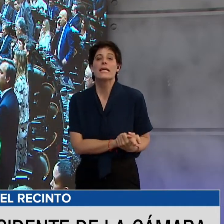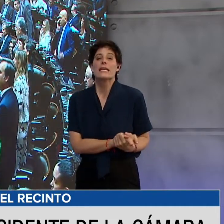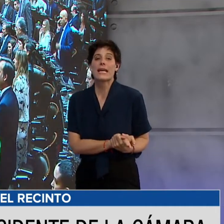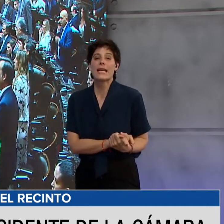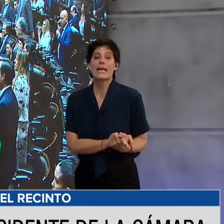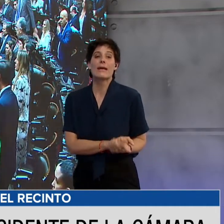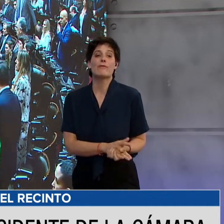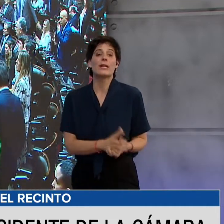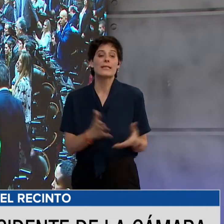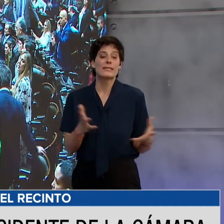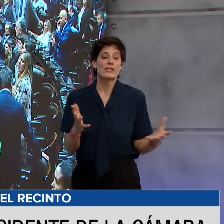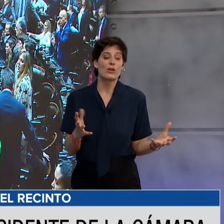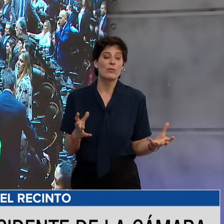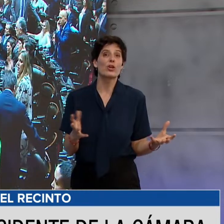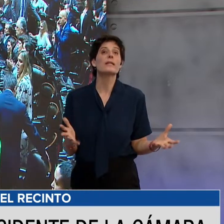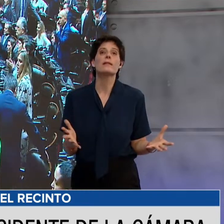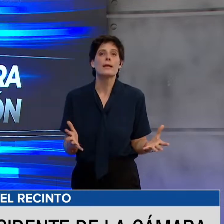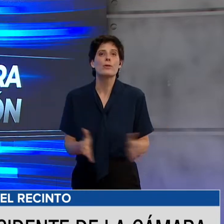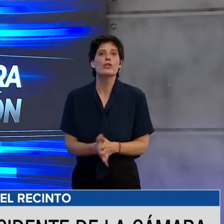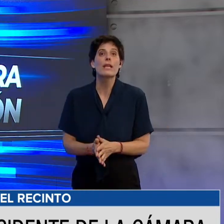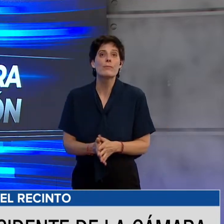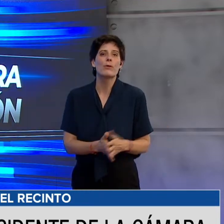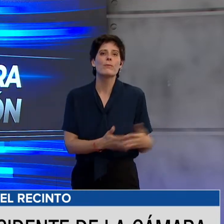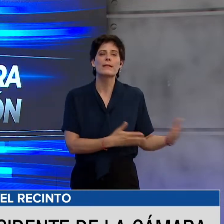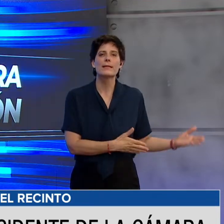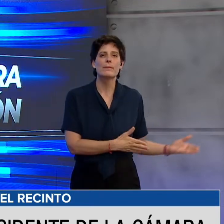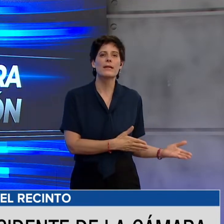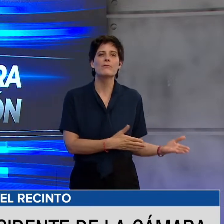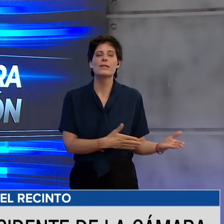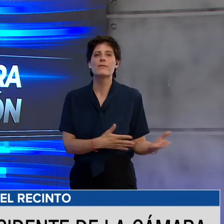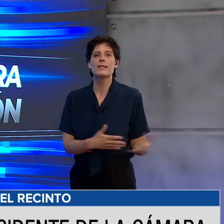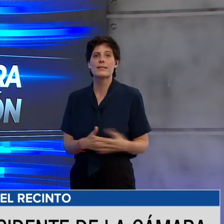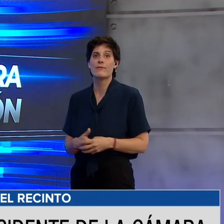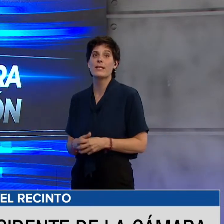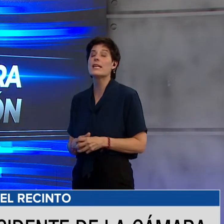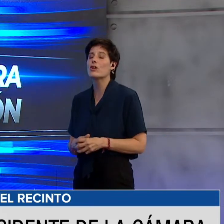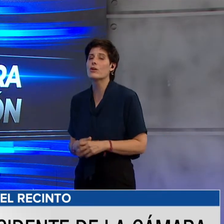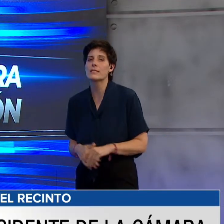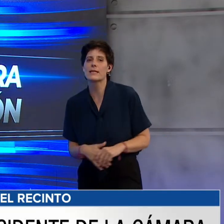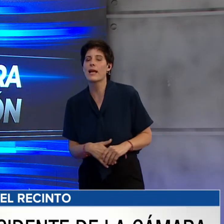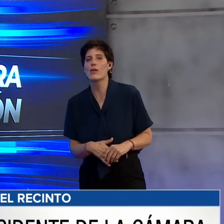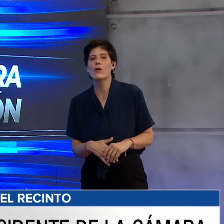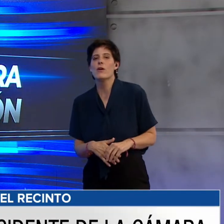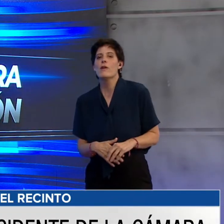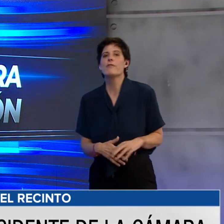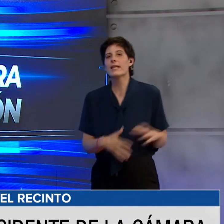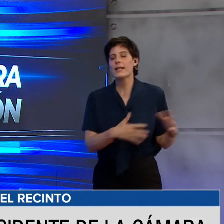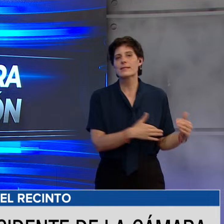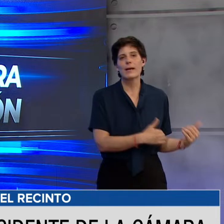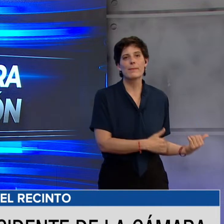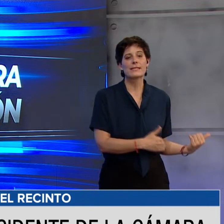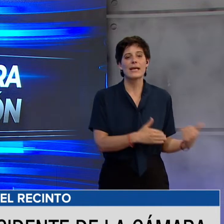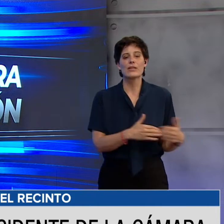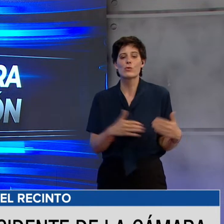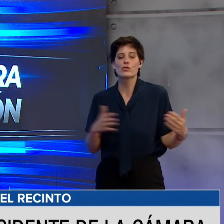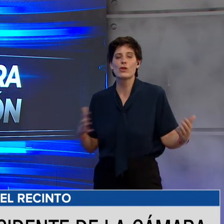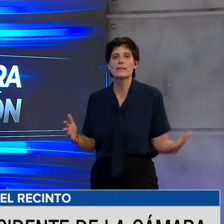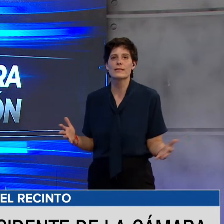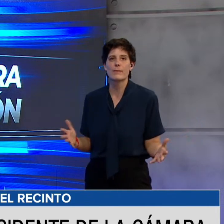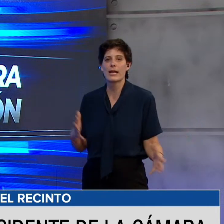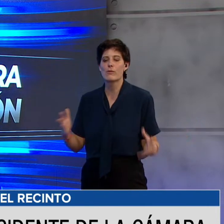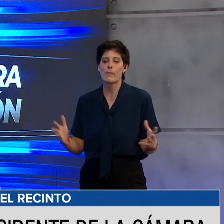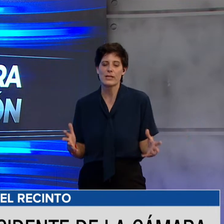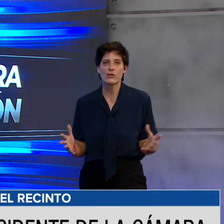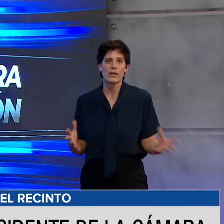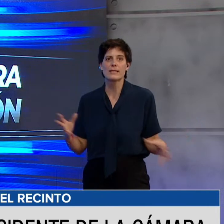colegas que fue una transición muy cortita, poco tiempo. Martín Menem fue designado fines de la semana pasada, tuvo solo